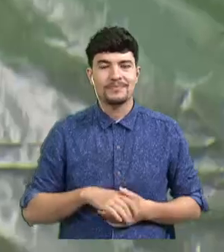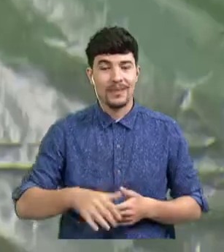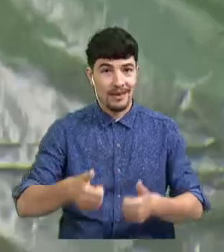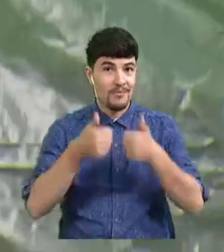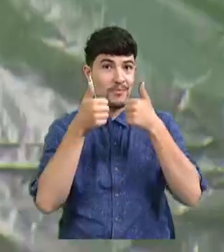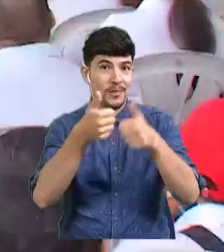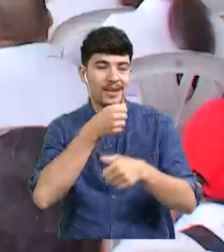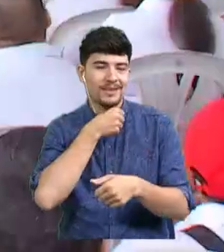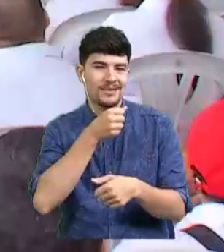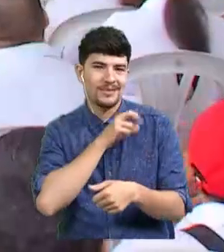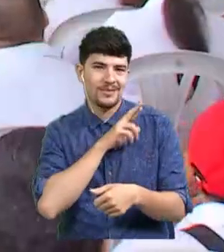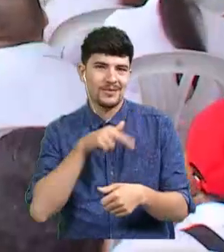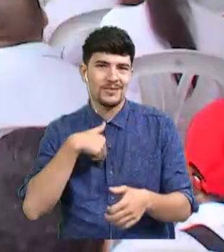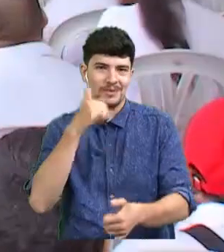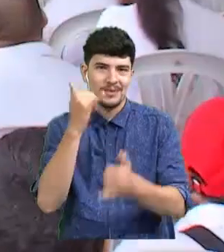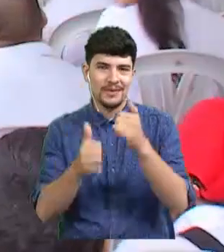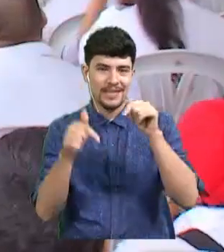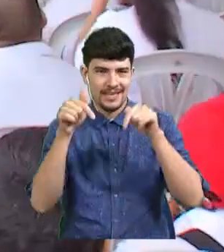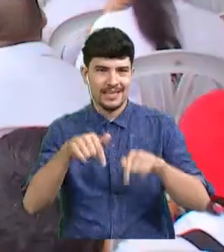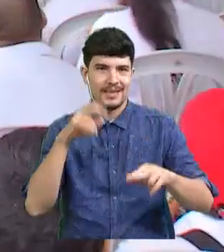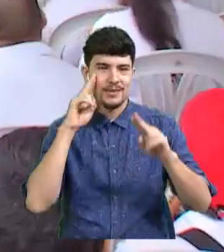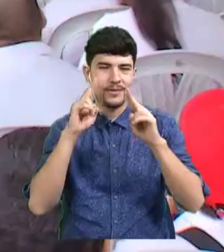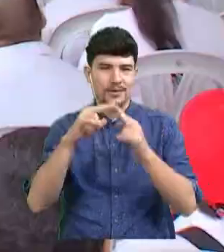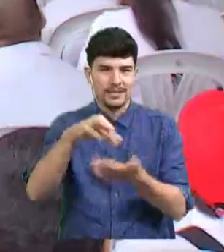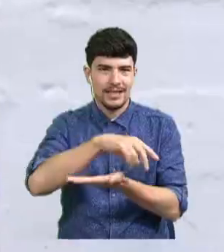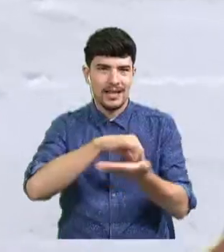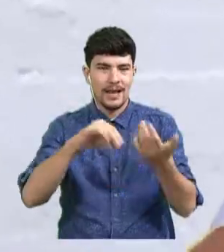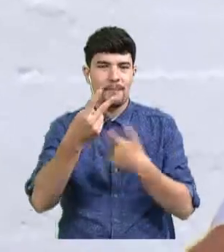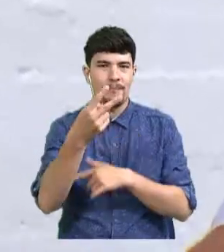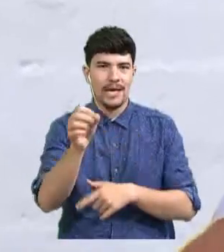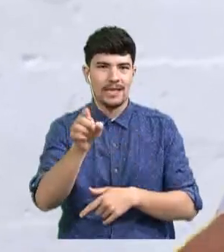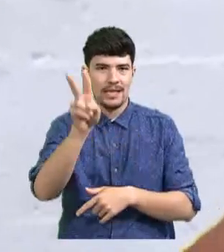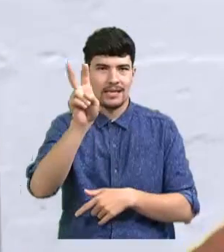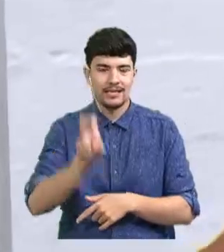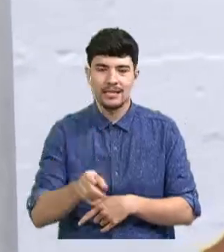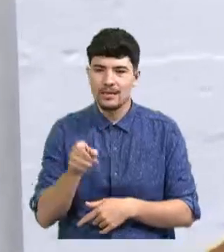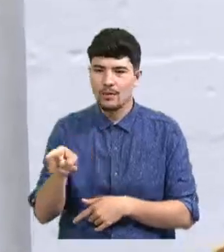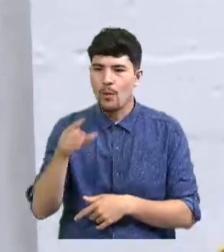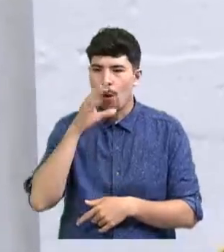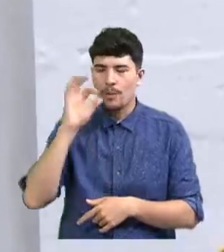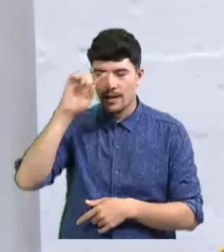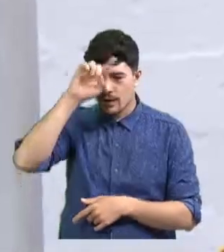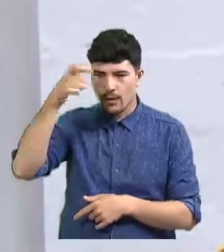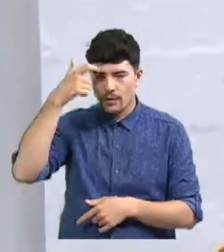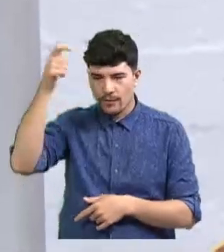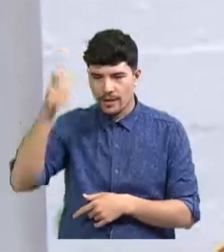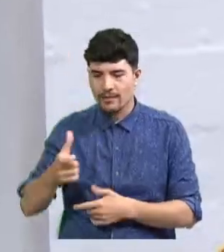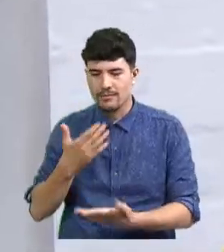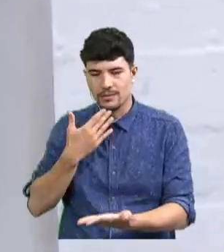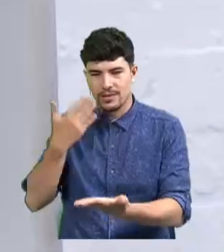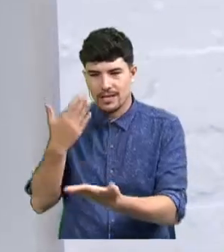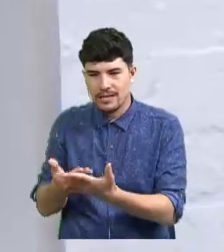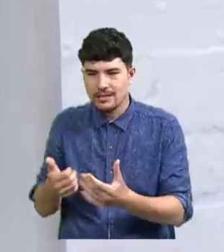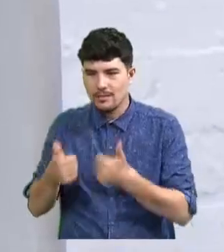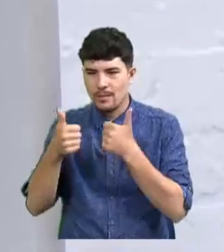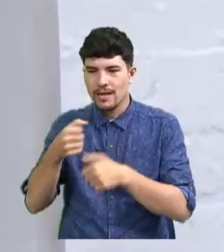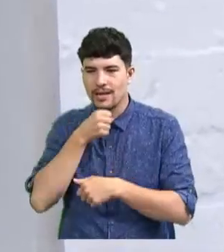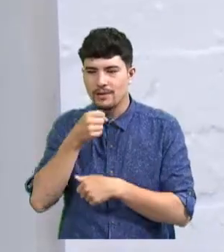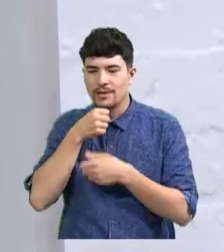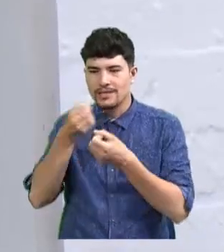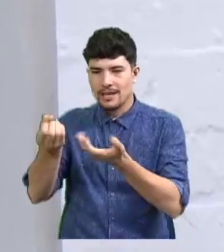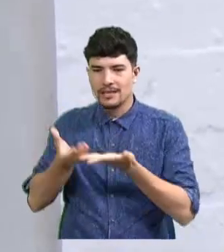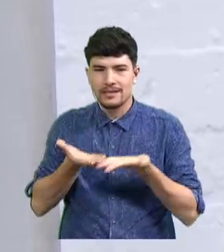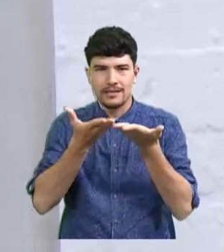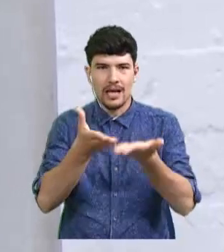buenas noticias finalizamos Expedición Santander 2017. Señor Gobernador, muchísimas gracias por todas esas buenas noticias que trae a